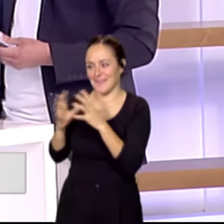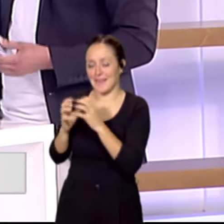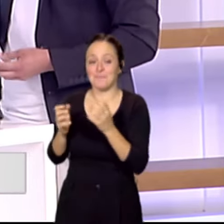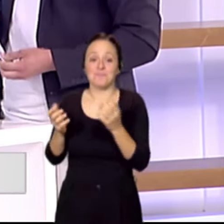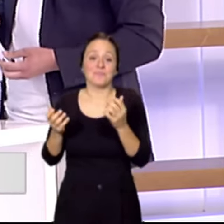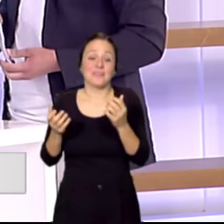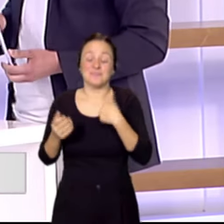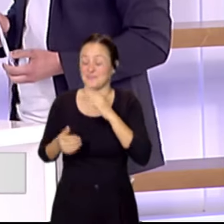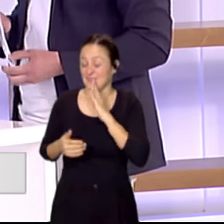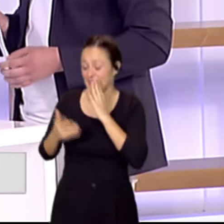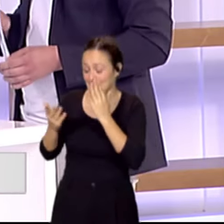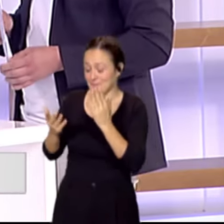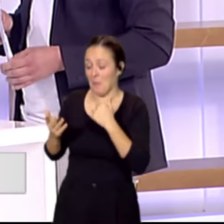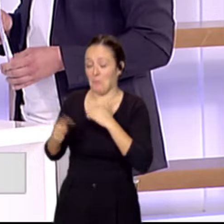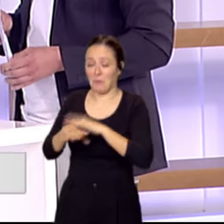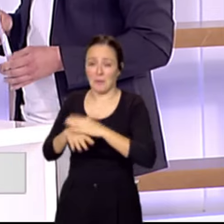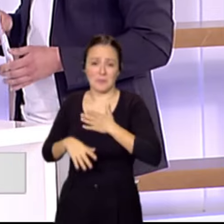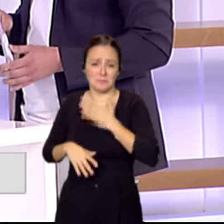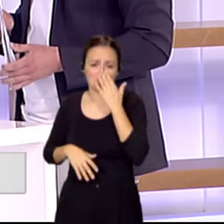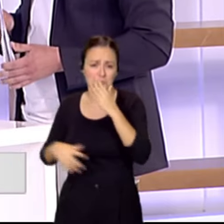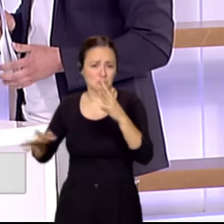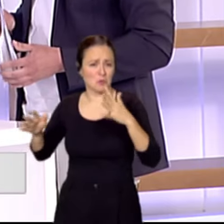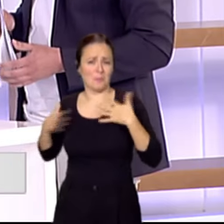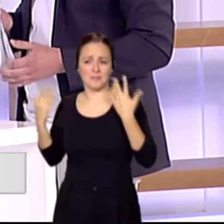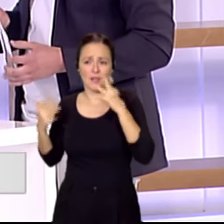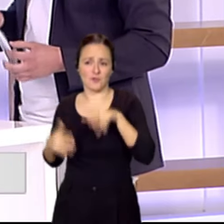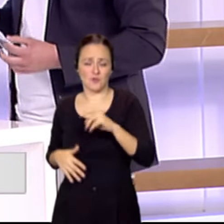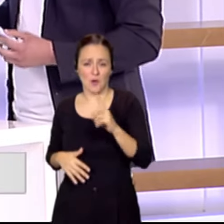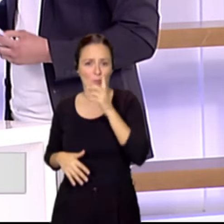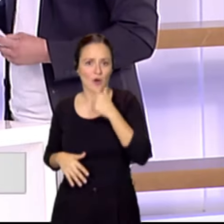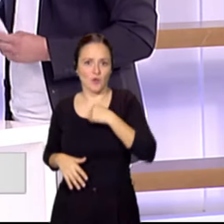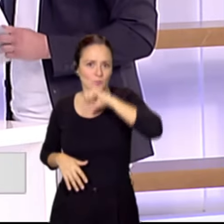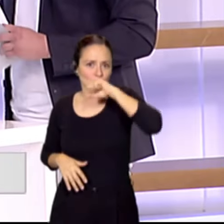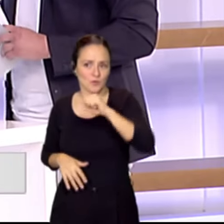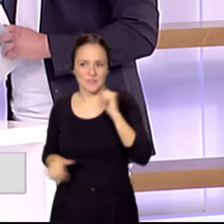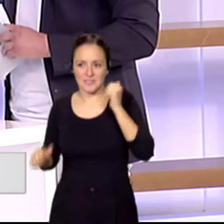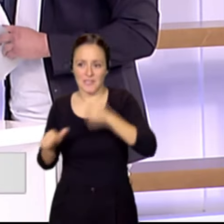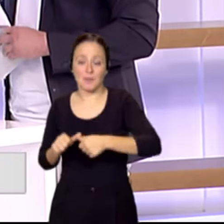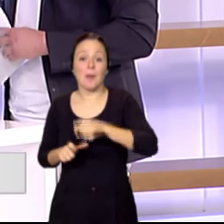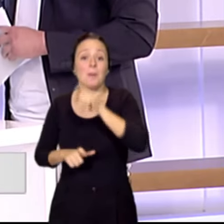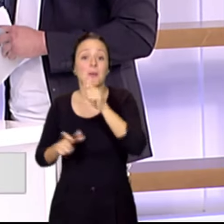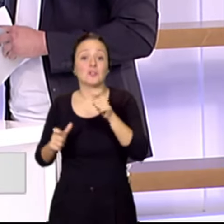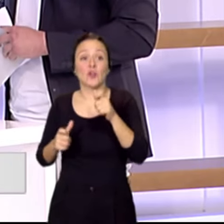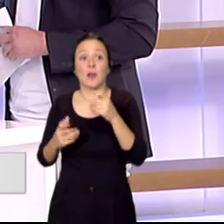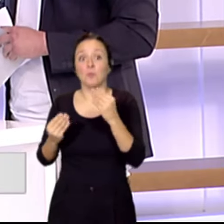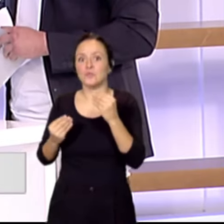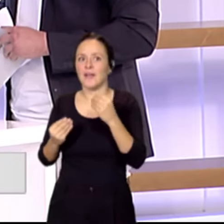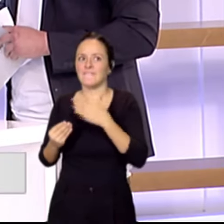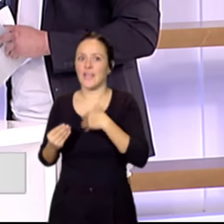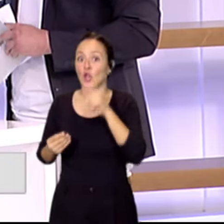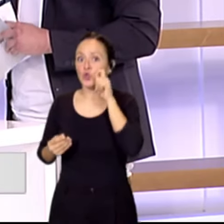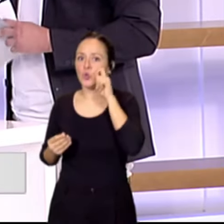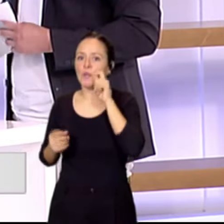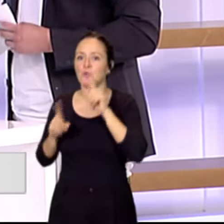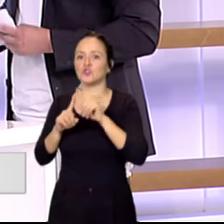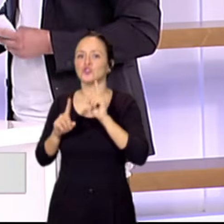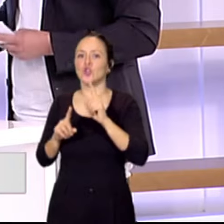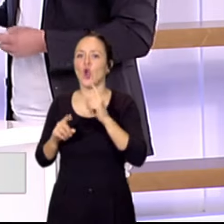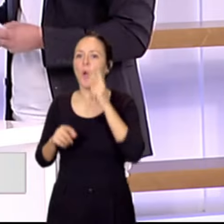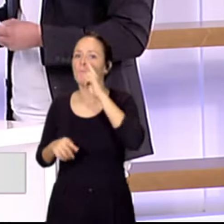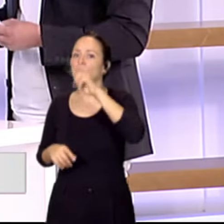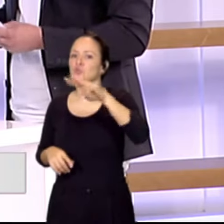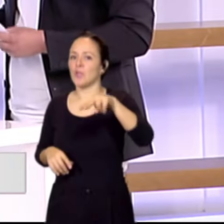siempre he seguido el tema de he sido un fanático Yo siempre digo que hay mucha gente que va buscando turismo de museo y yo voy buscando tartas de